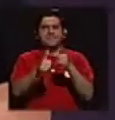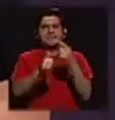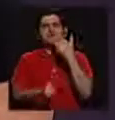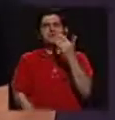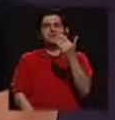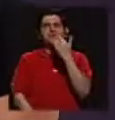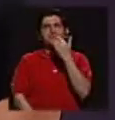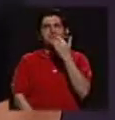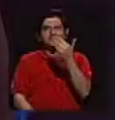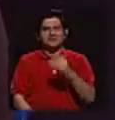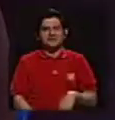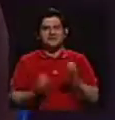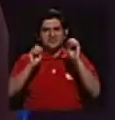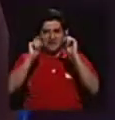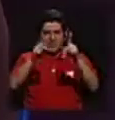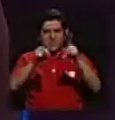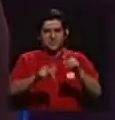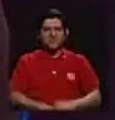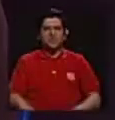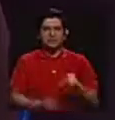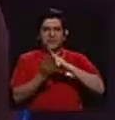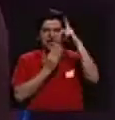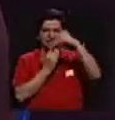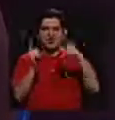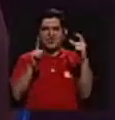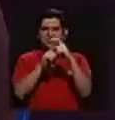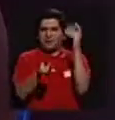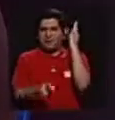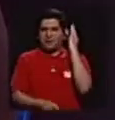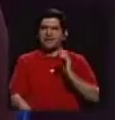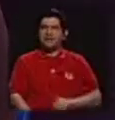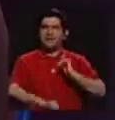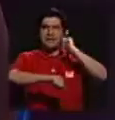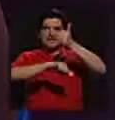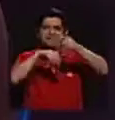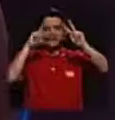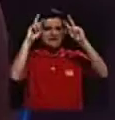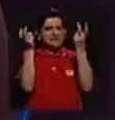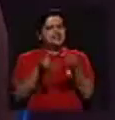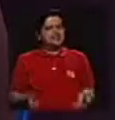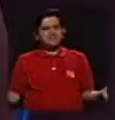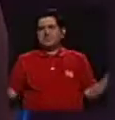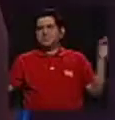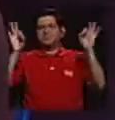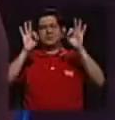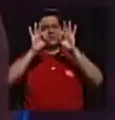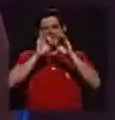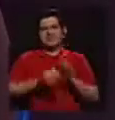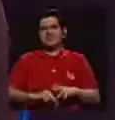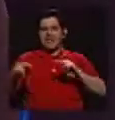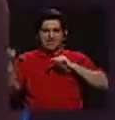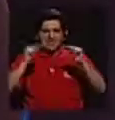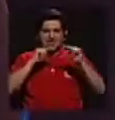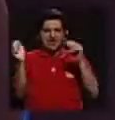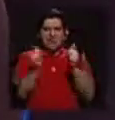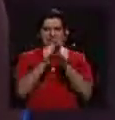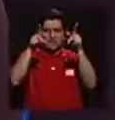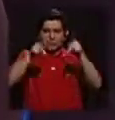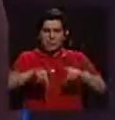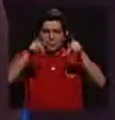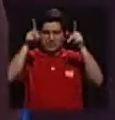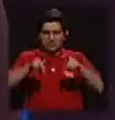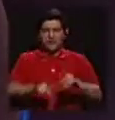quisiera agradecer este espacio a Palabra de Mujer para posicionar un tema tan importante como lo es la trata de